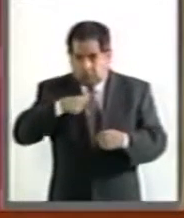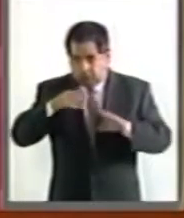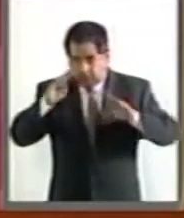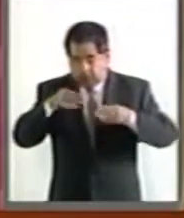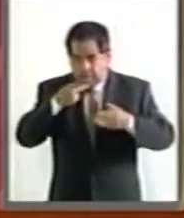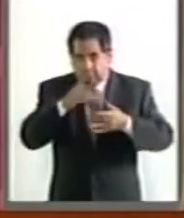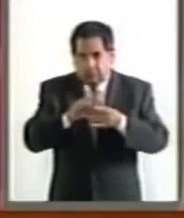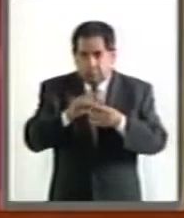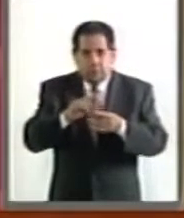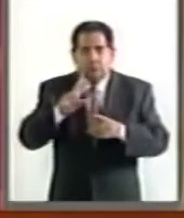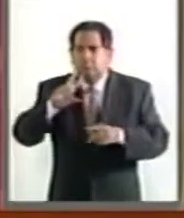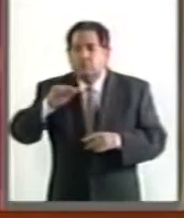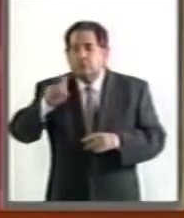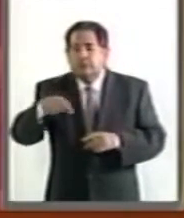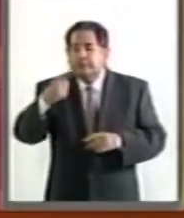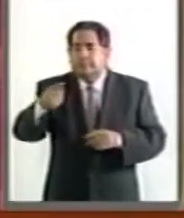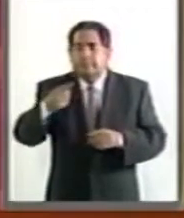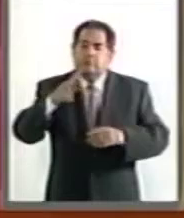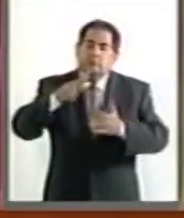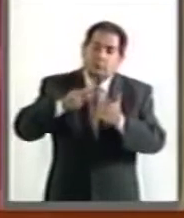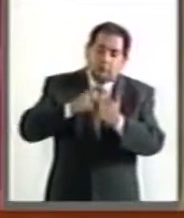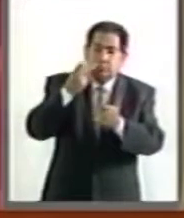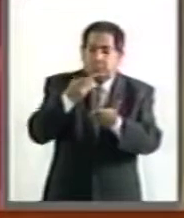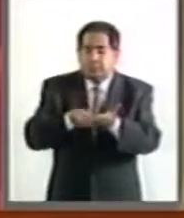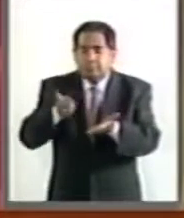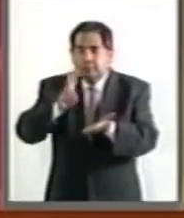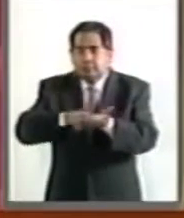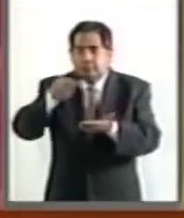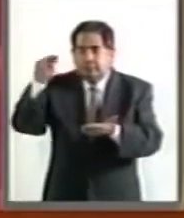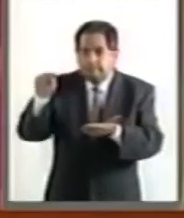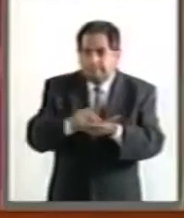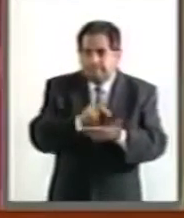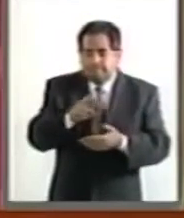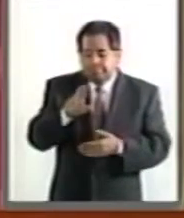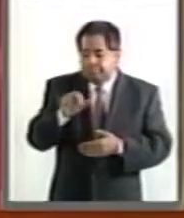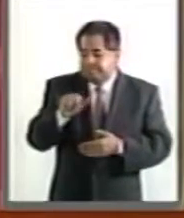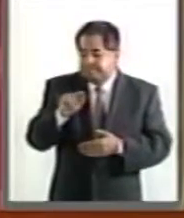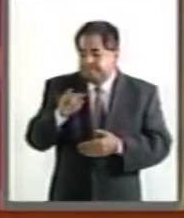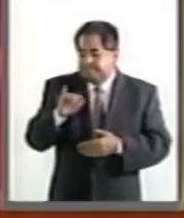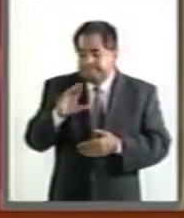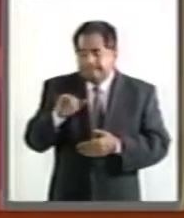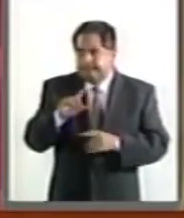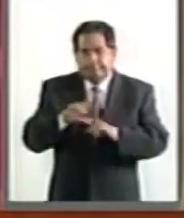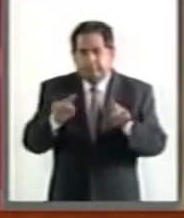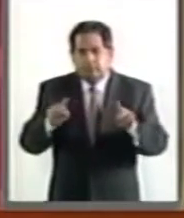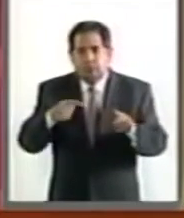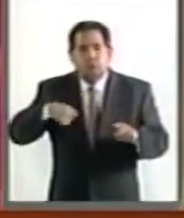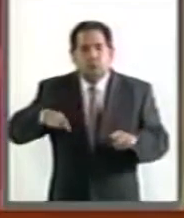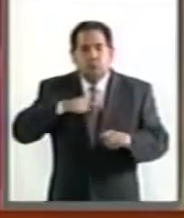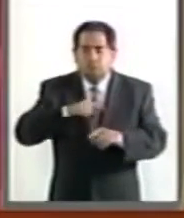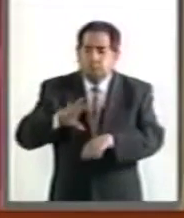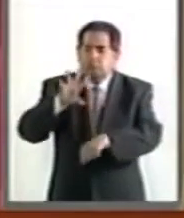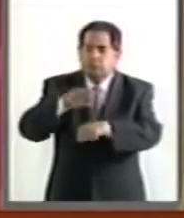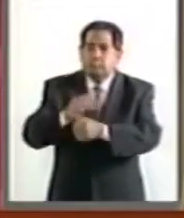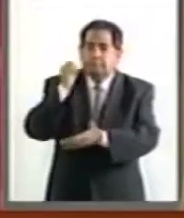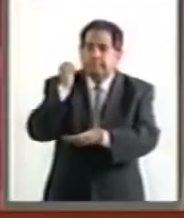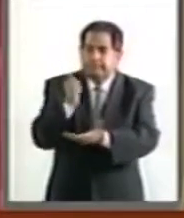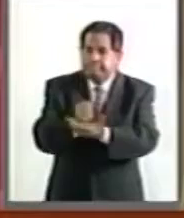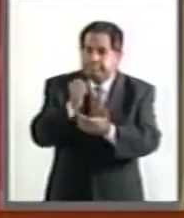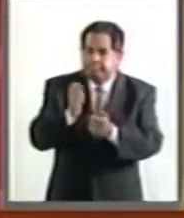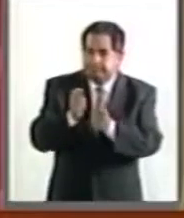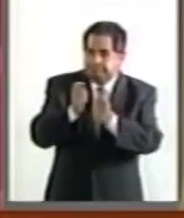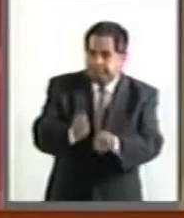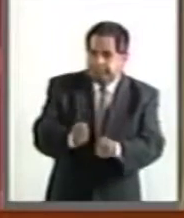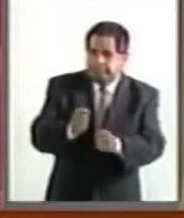refiriéndonos no es en sus términos la ratificación, sino la aprobación. De tal manera